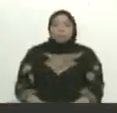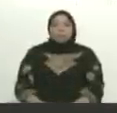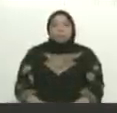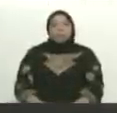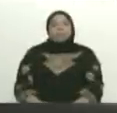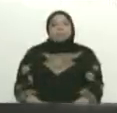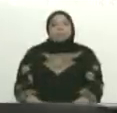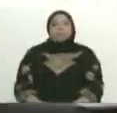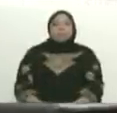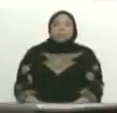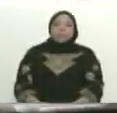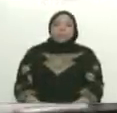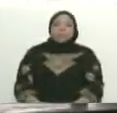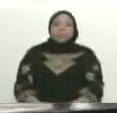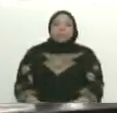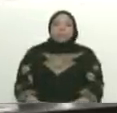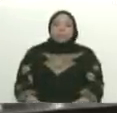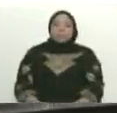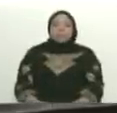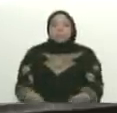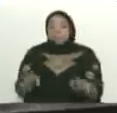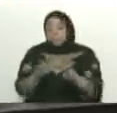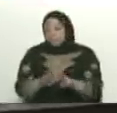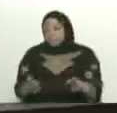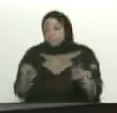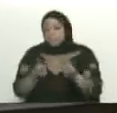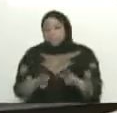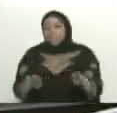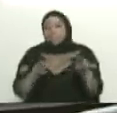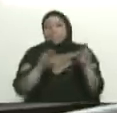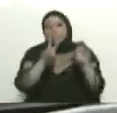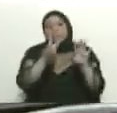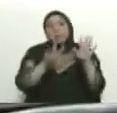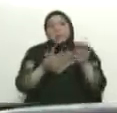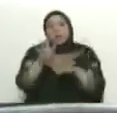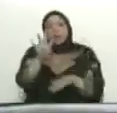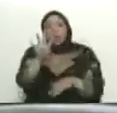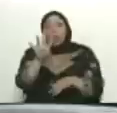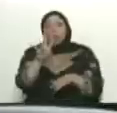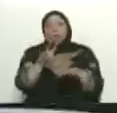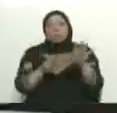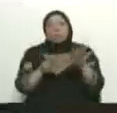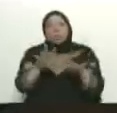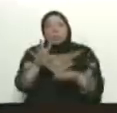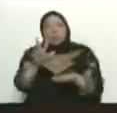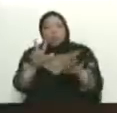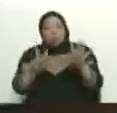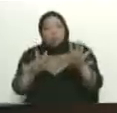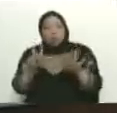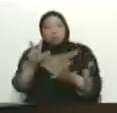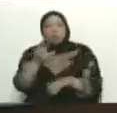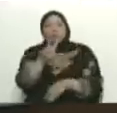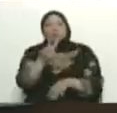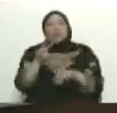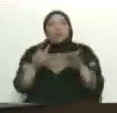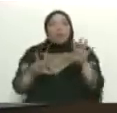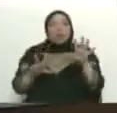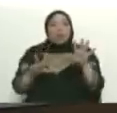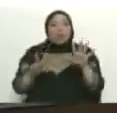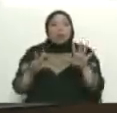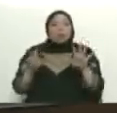Y revisen las cifras del año 74, del año 78, del año 83,